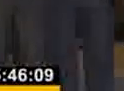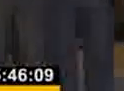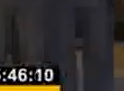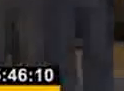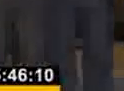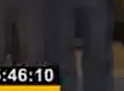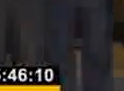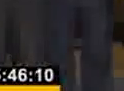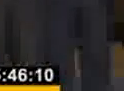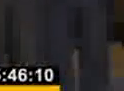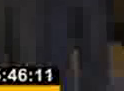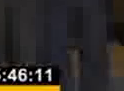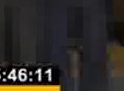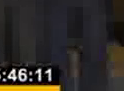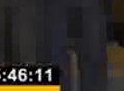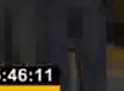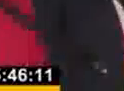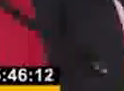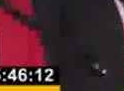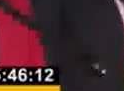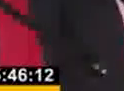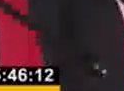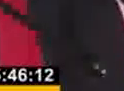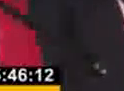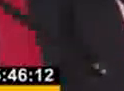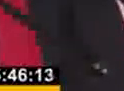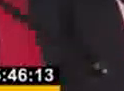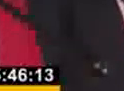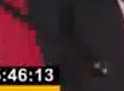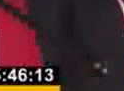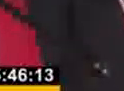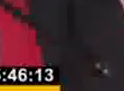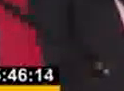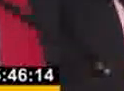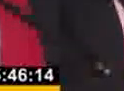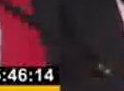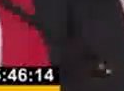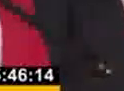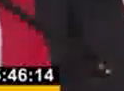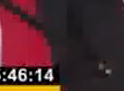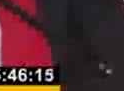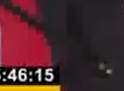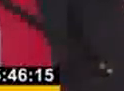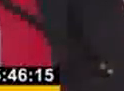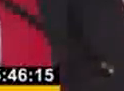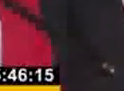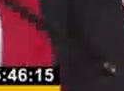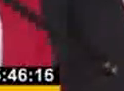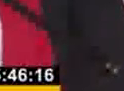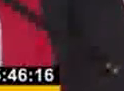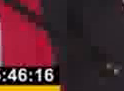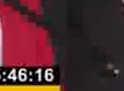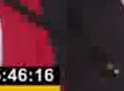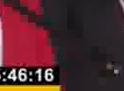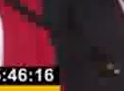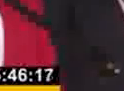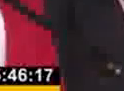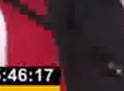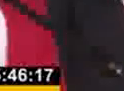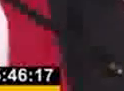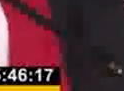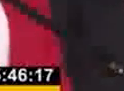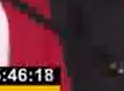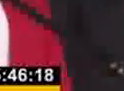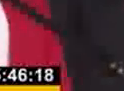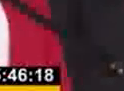perú libre dio su conferencia de prensa estamos más fortalecidos que nunca porque el mensaje en la mayoría de los